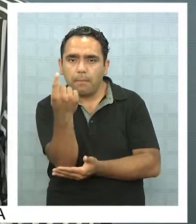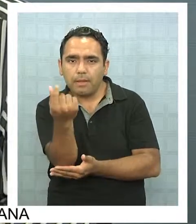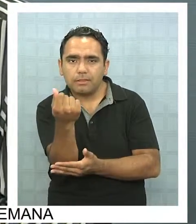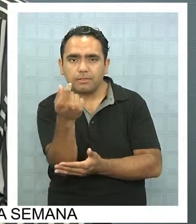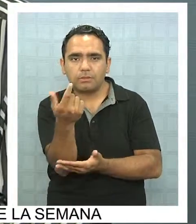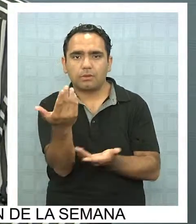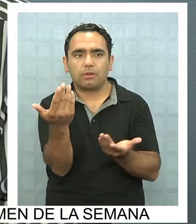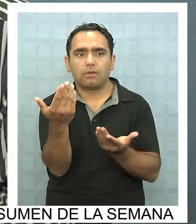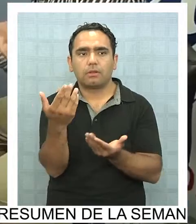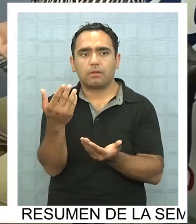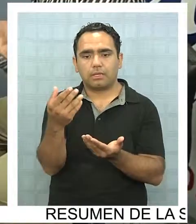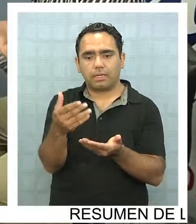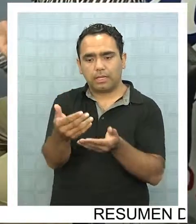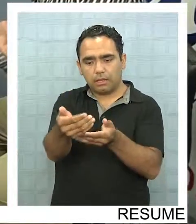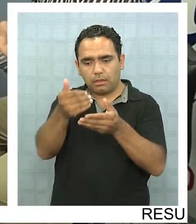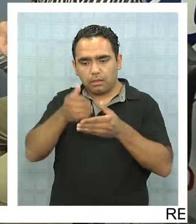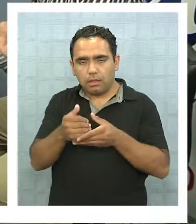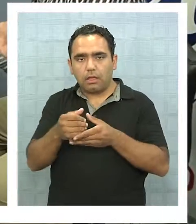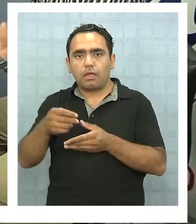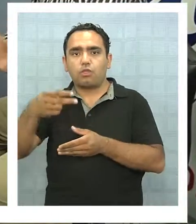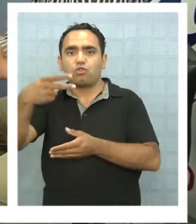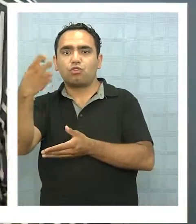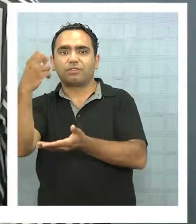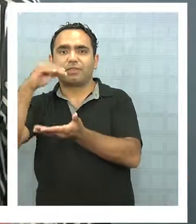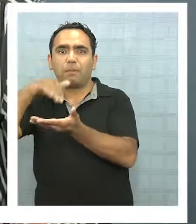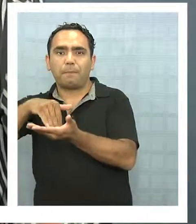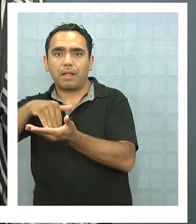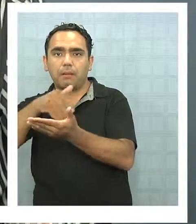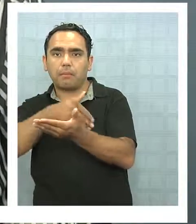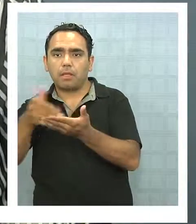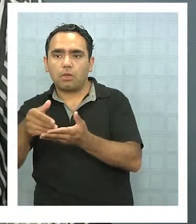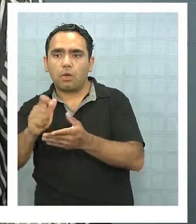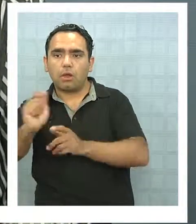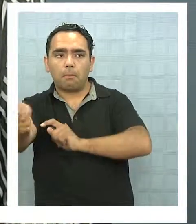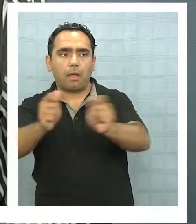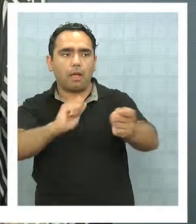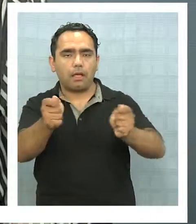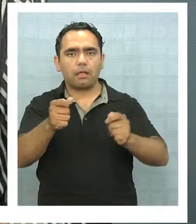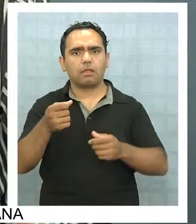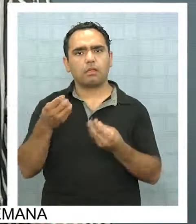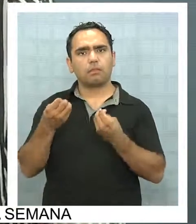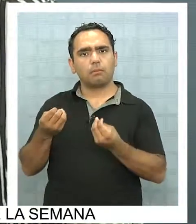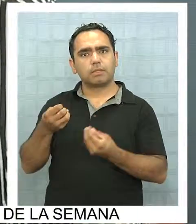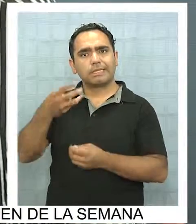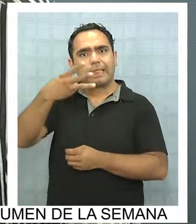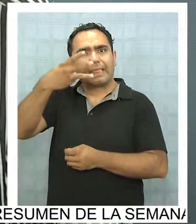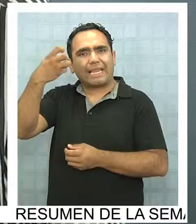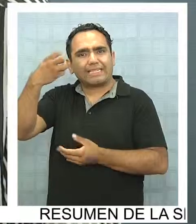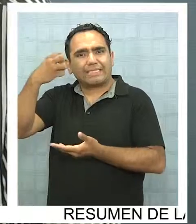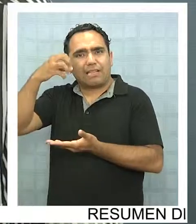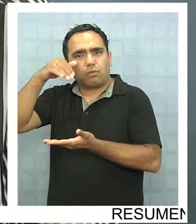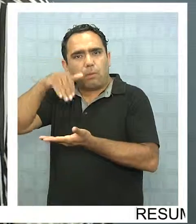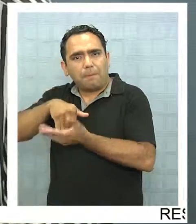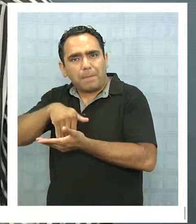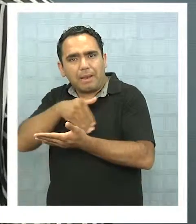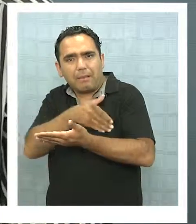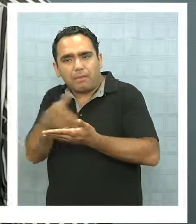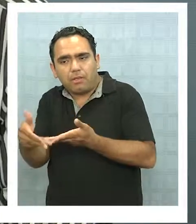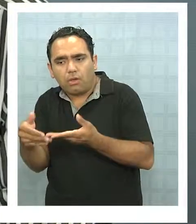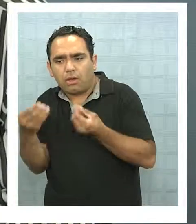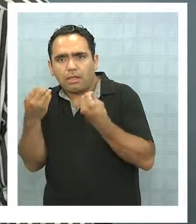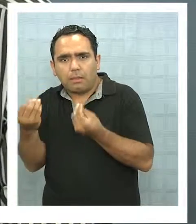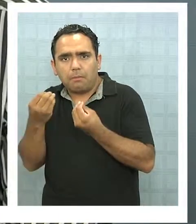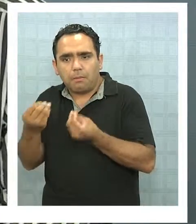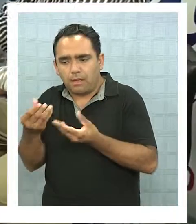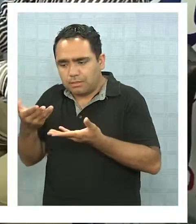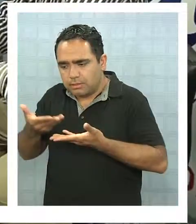y se reparten 200.000. ¿Qué pasa con los otros 300, digamos? Es algo que realmente es insólito esto. ¿Por